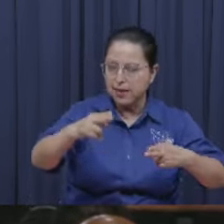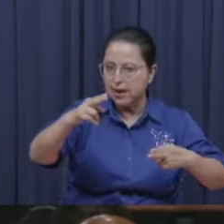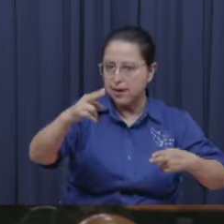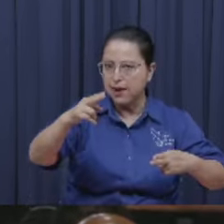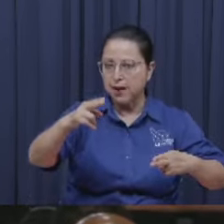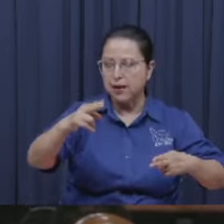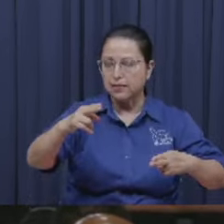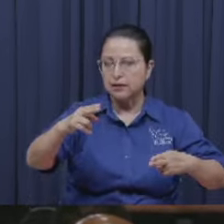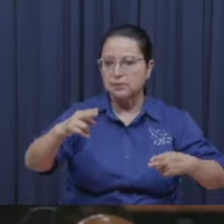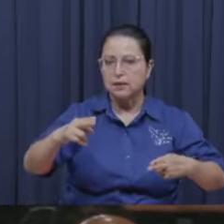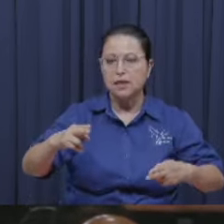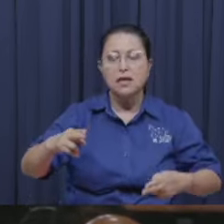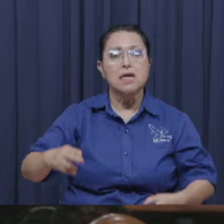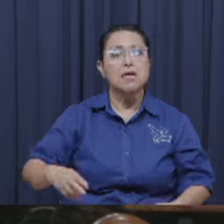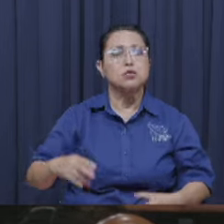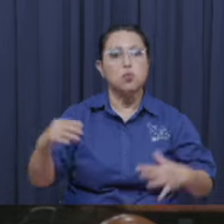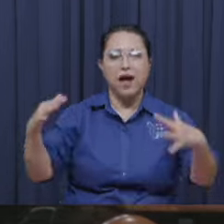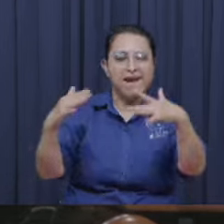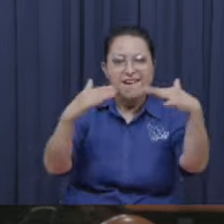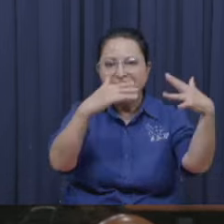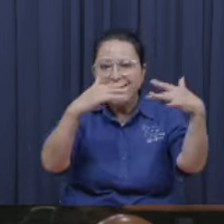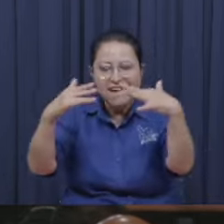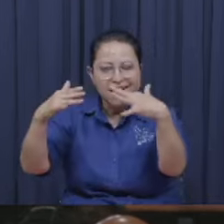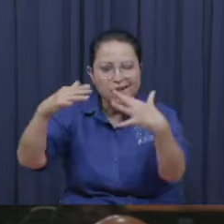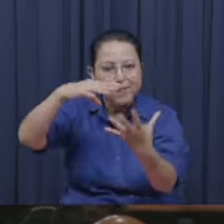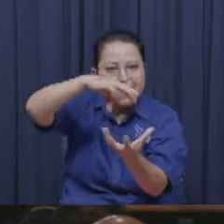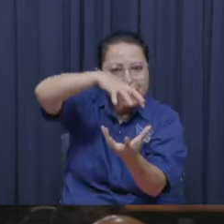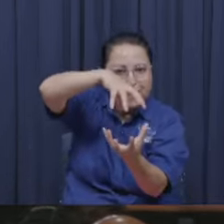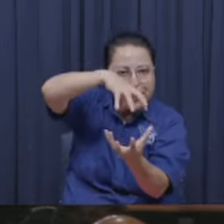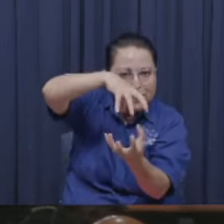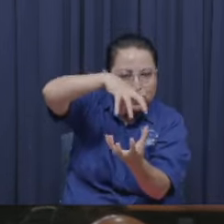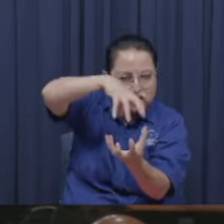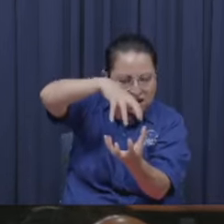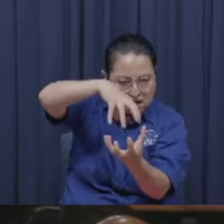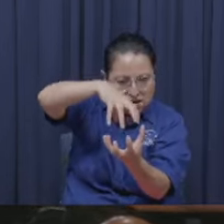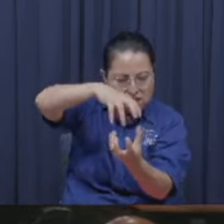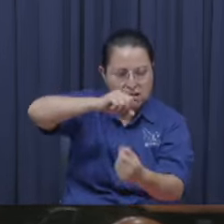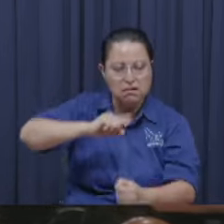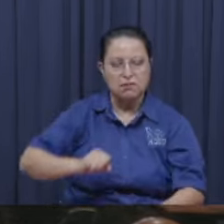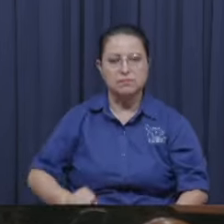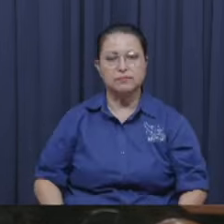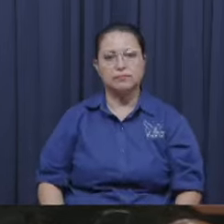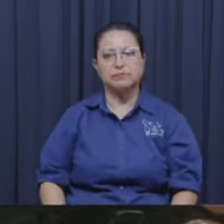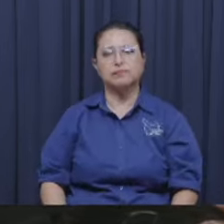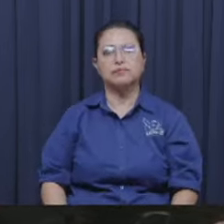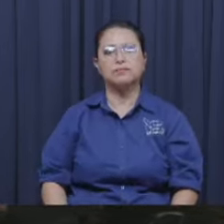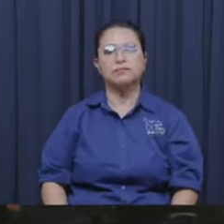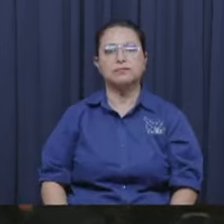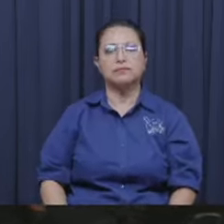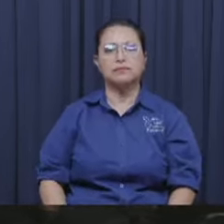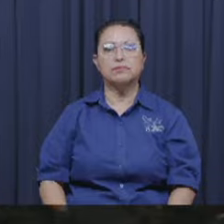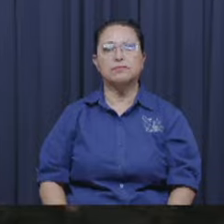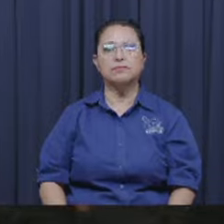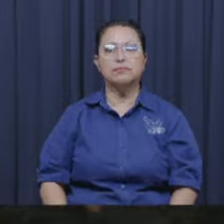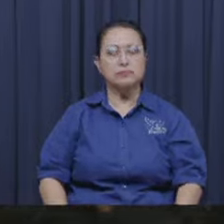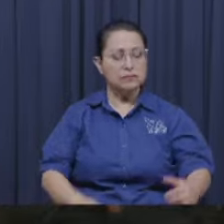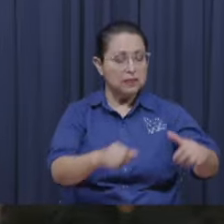O sea, esto es mundial. Esto es mundial. Entonces ahora, después de ver esto,